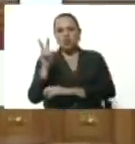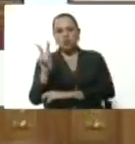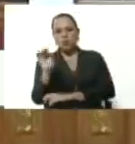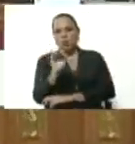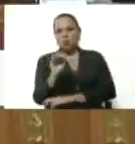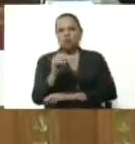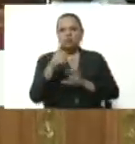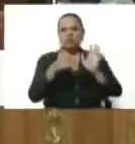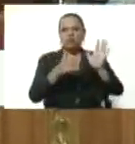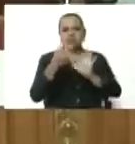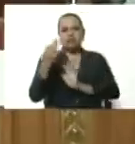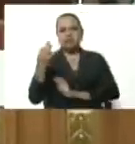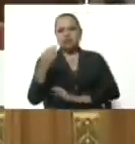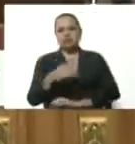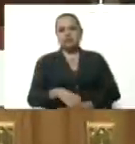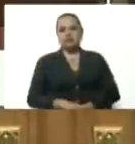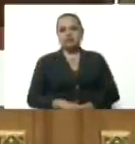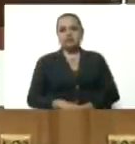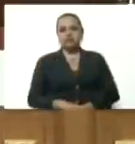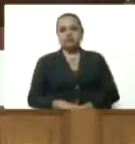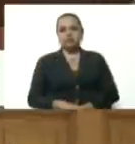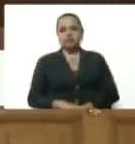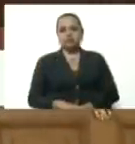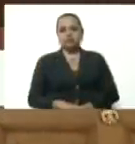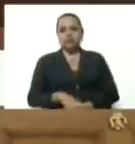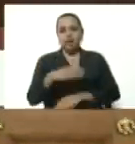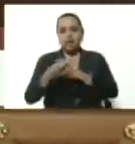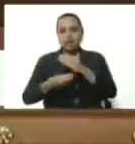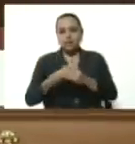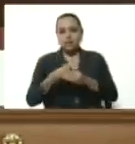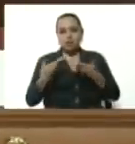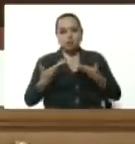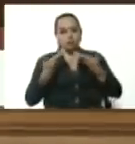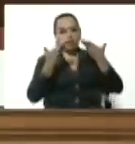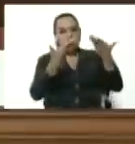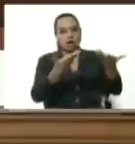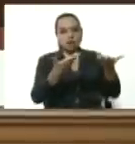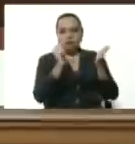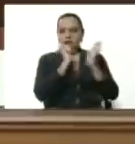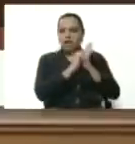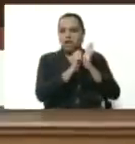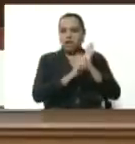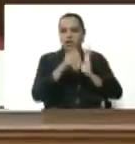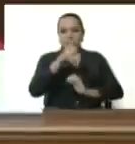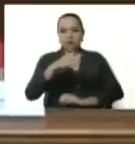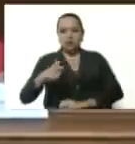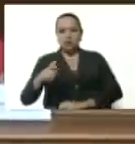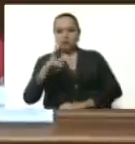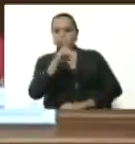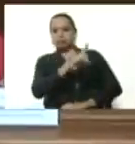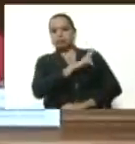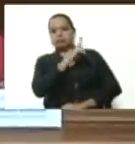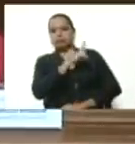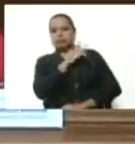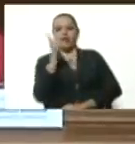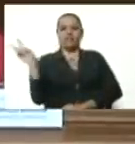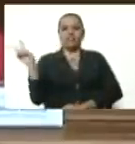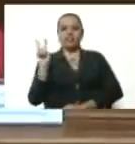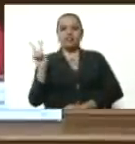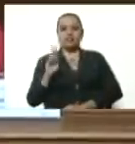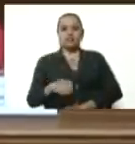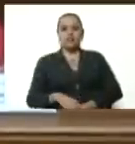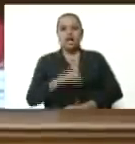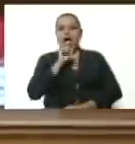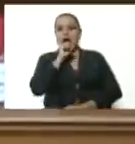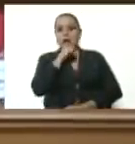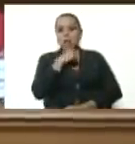1862, 63 por ahí, dirigieron una carta a un grupo de notables venezolanos, los abuelos